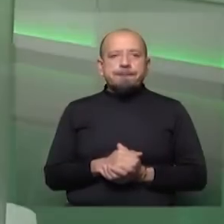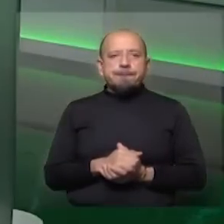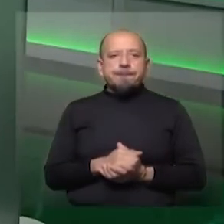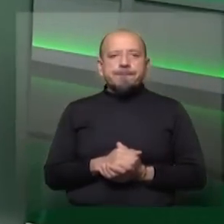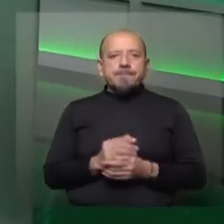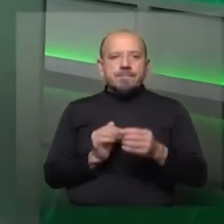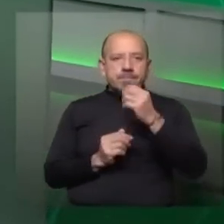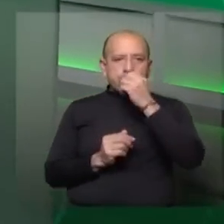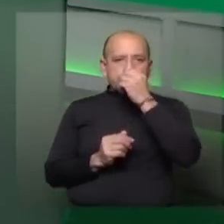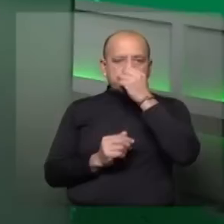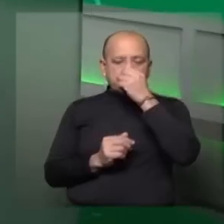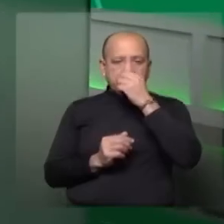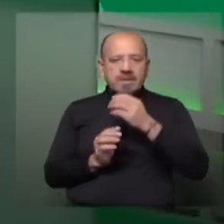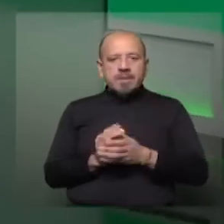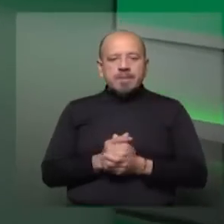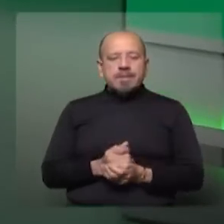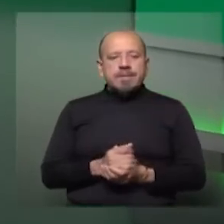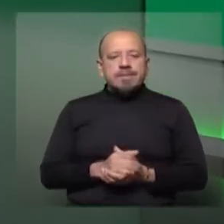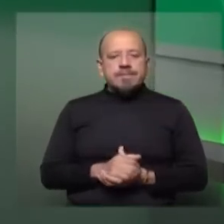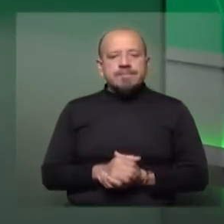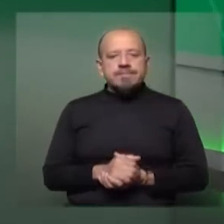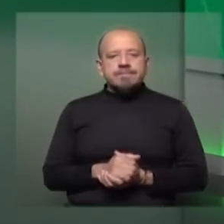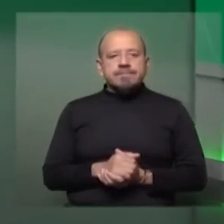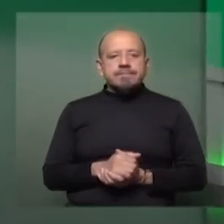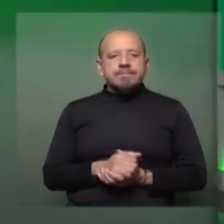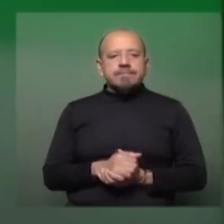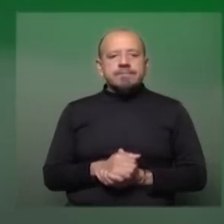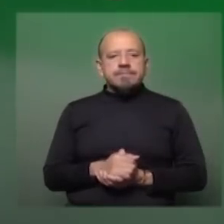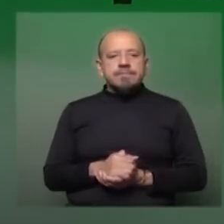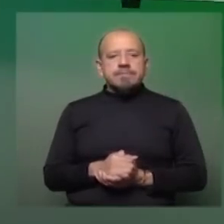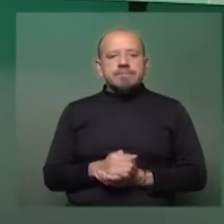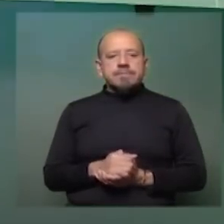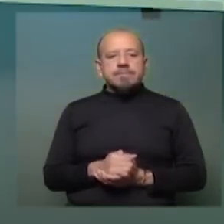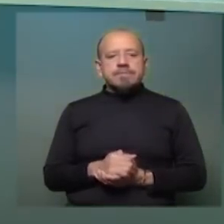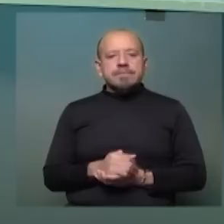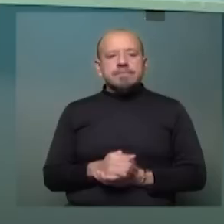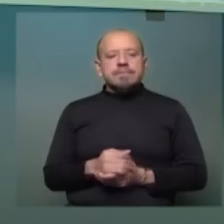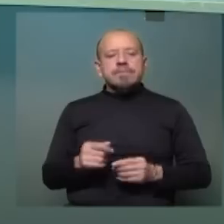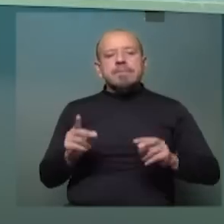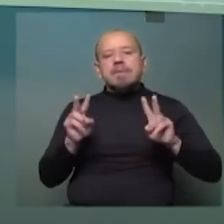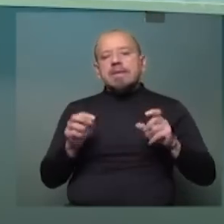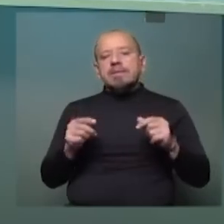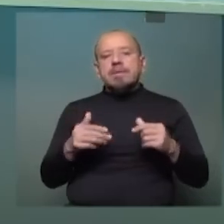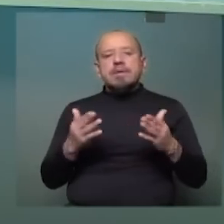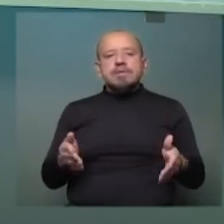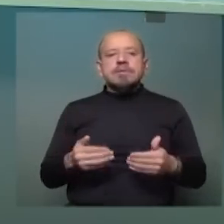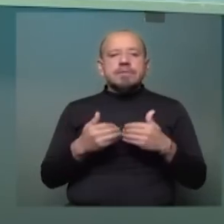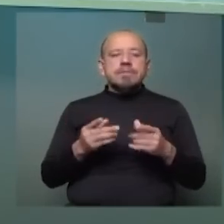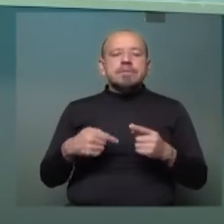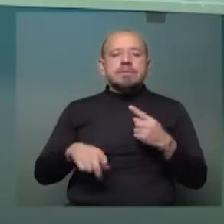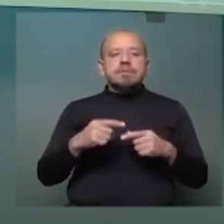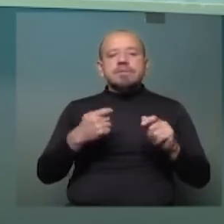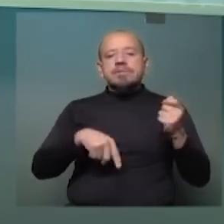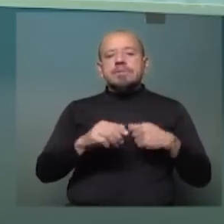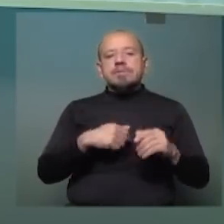trabajadoras comenzamos con el desarrollo informativo si te parece Nati y con el tema que les adelantábamos al inicio porque comerciantes de